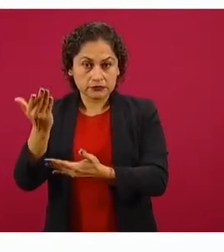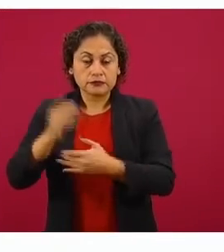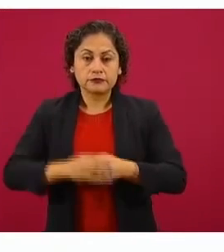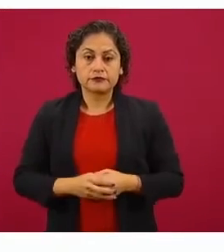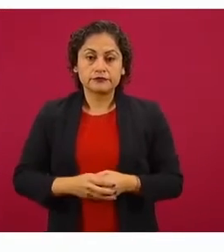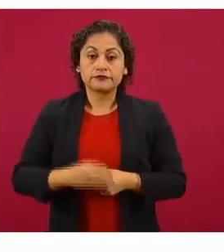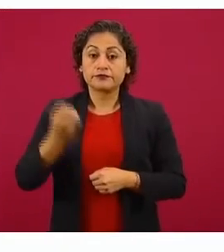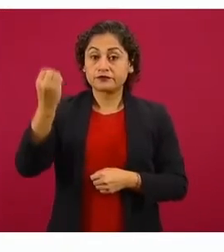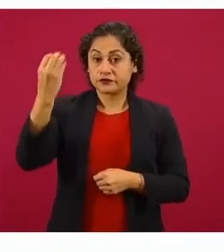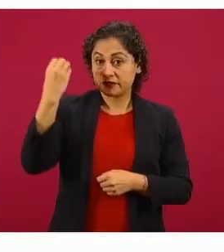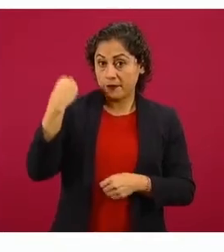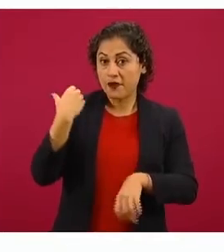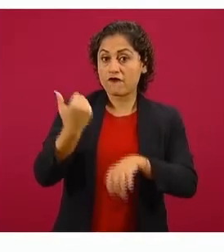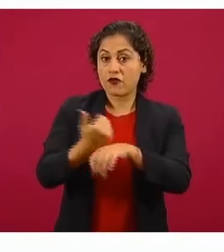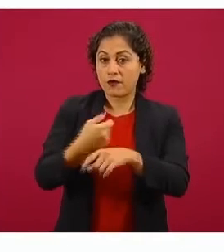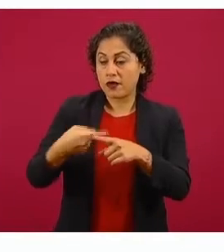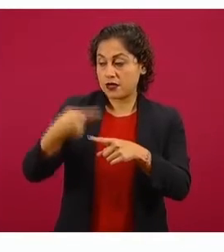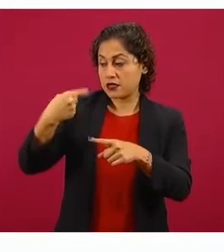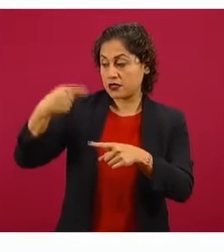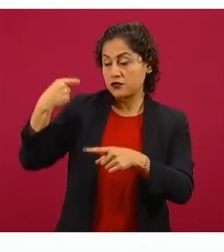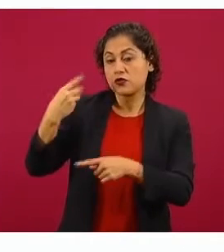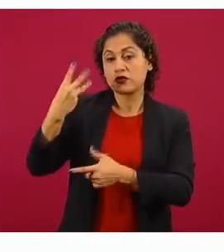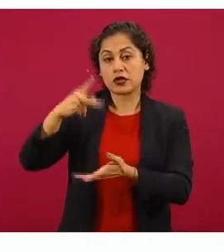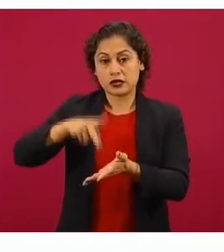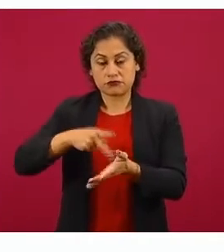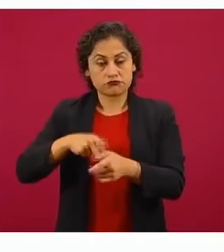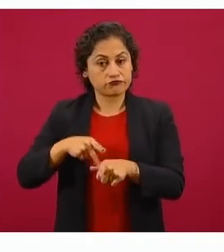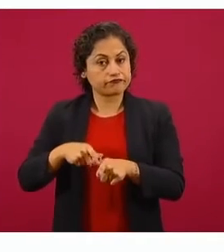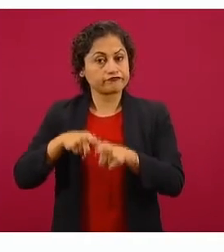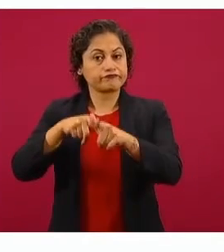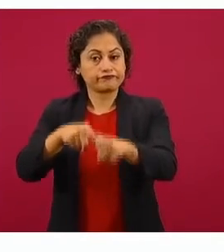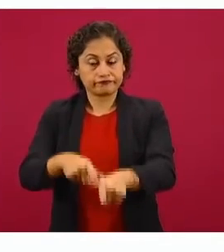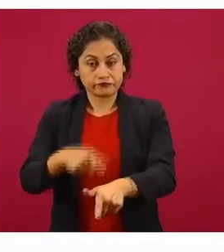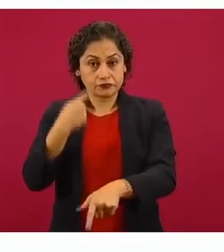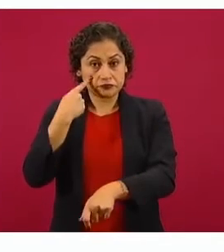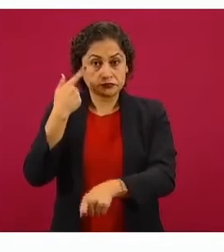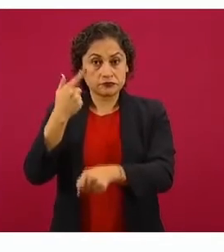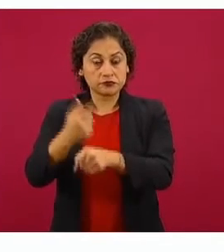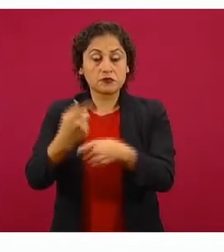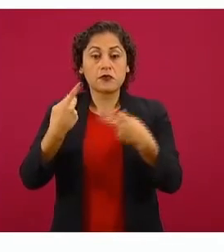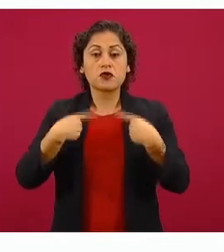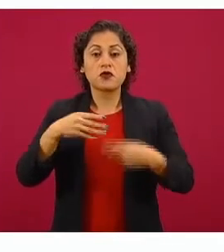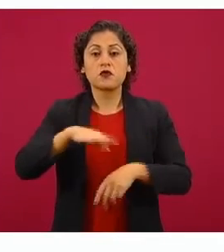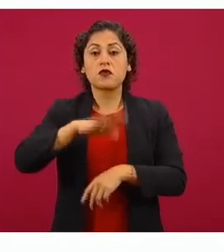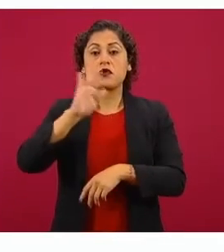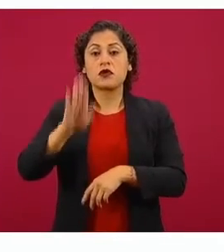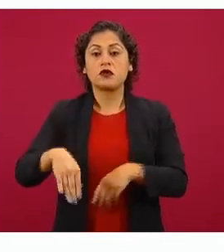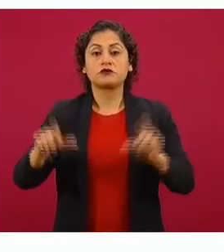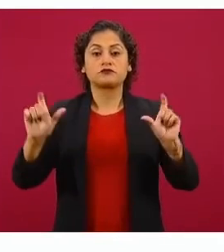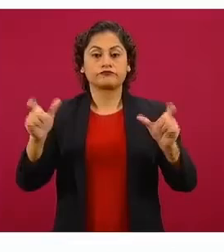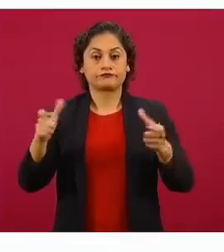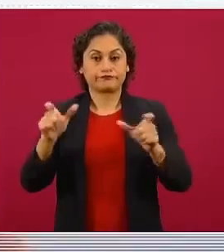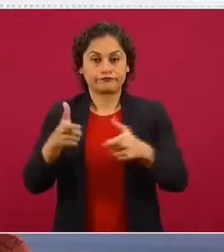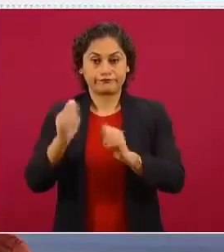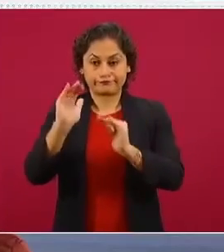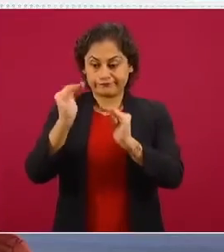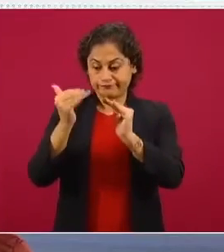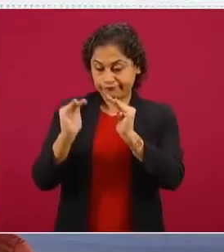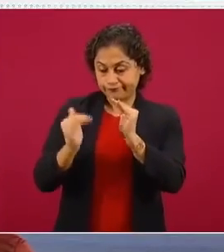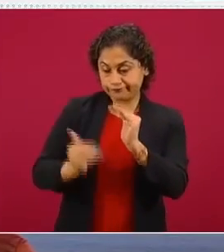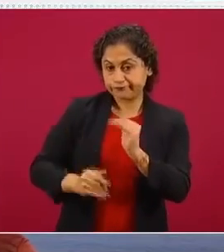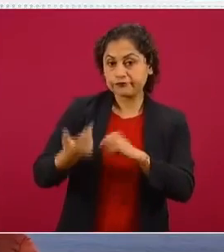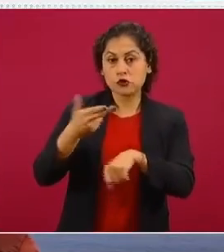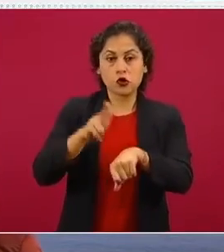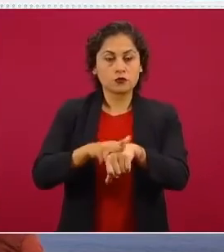y ya lleva 3 ciclos de semáforo amarillo, se ha reducido la mortalidad, la siguiente, y la ocupación